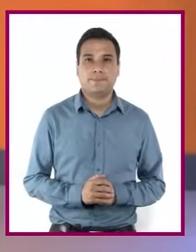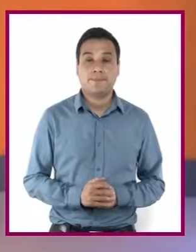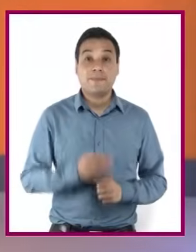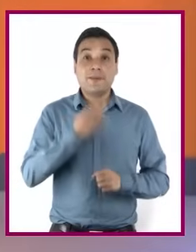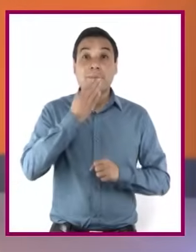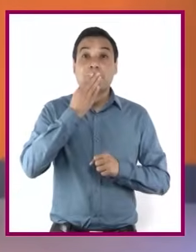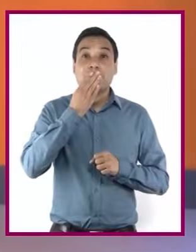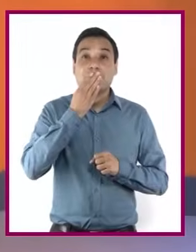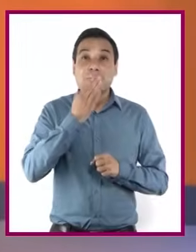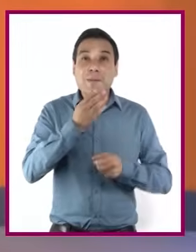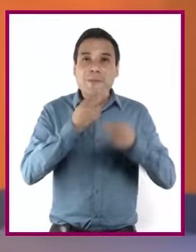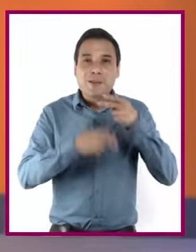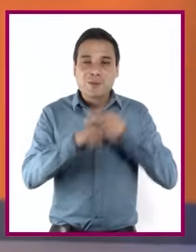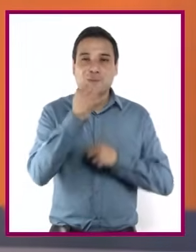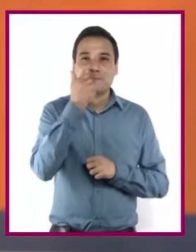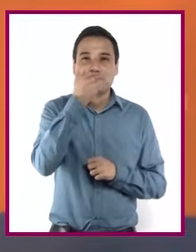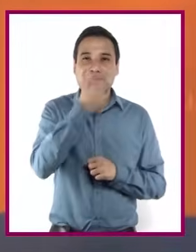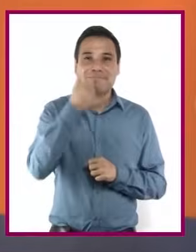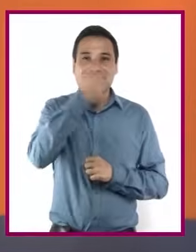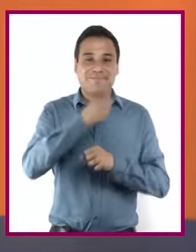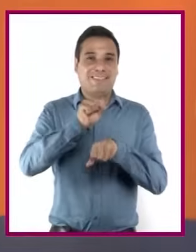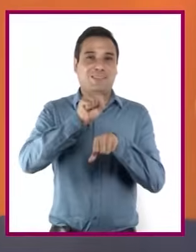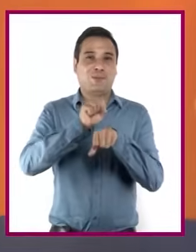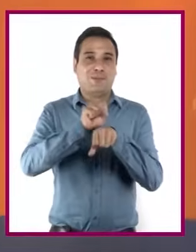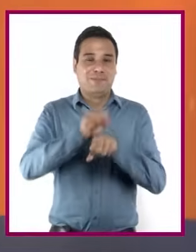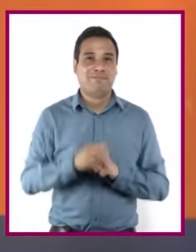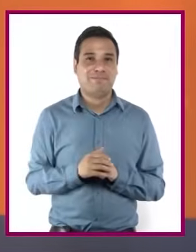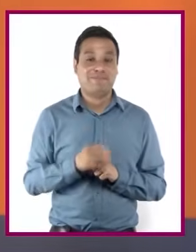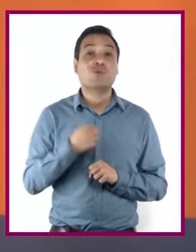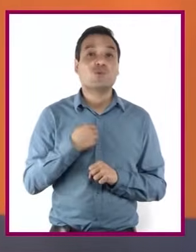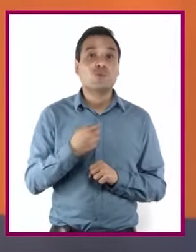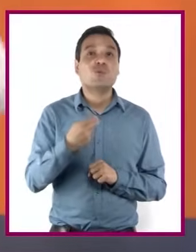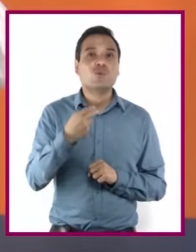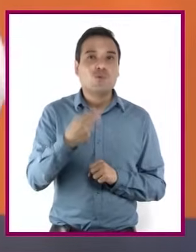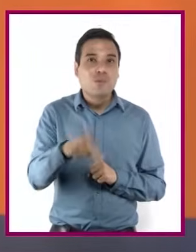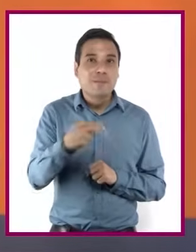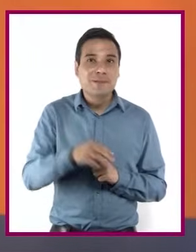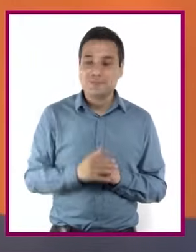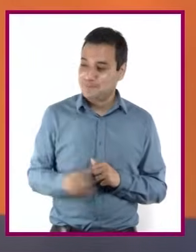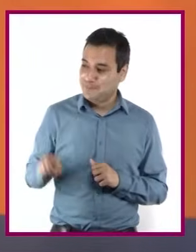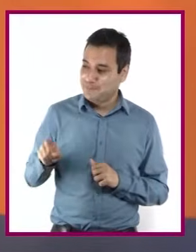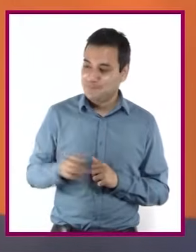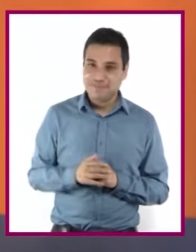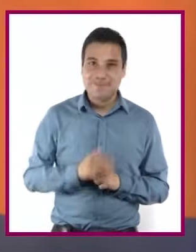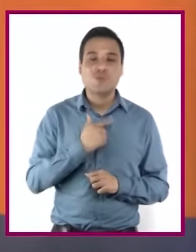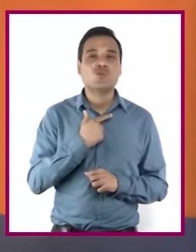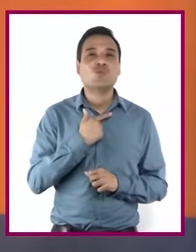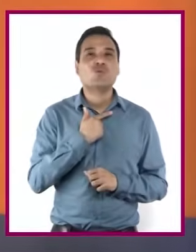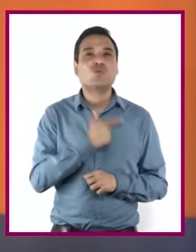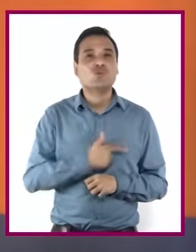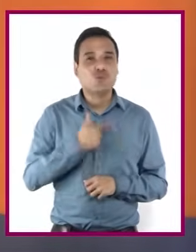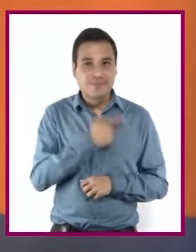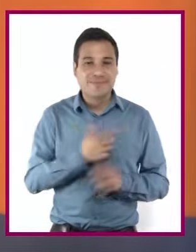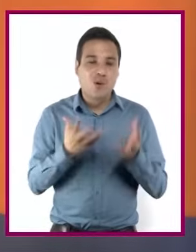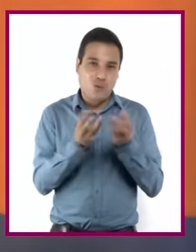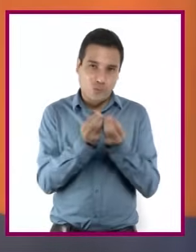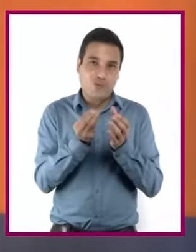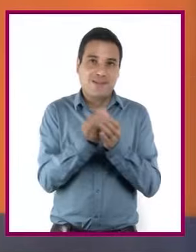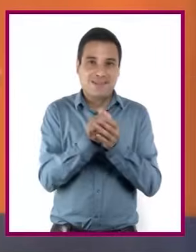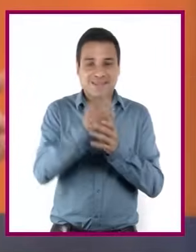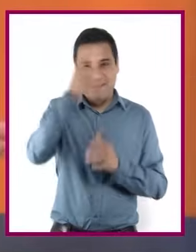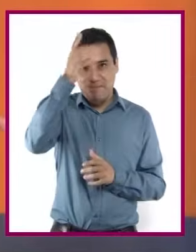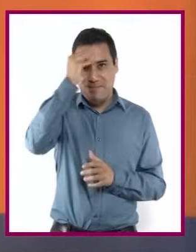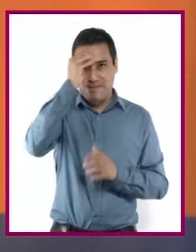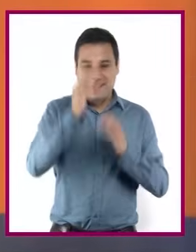Bienvenidas y bienvenidos estudiantes de secundaria. Mi nombre es Leslie Mendívil. Me da mucho gusto acompañarles en esta sesión de Aprende en